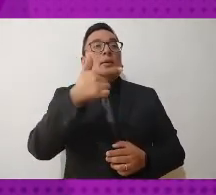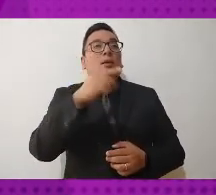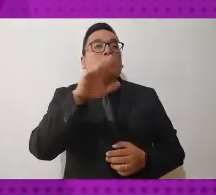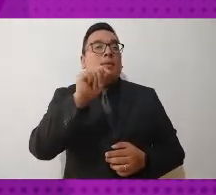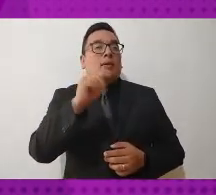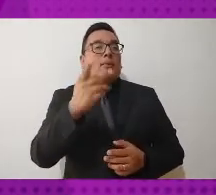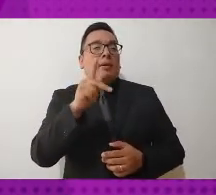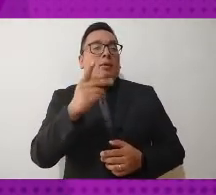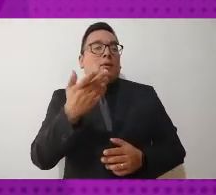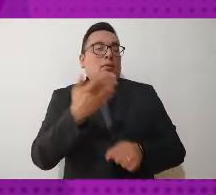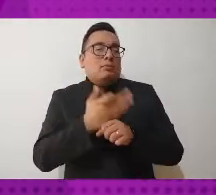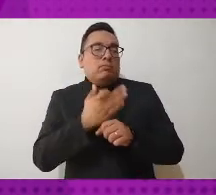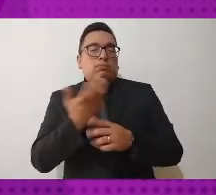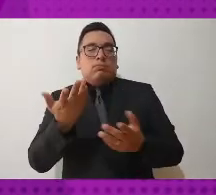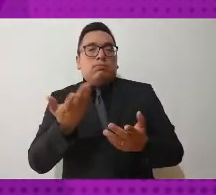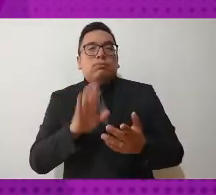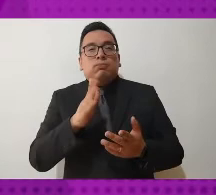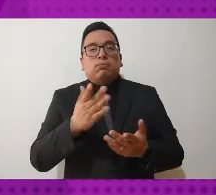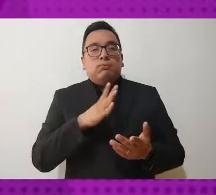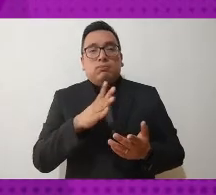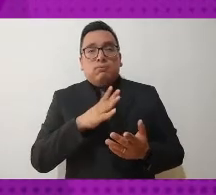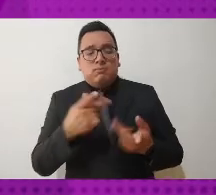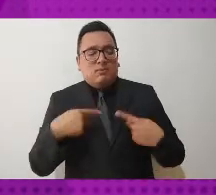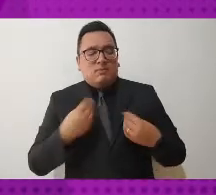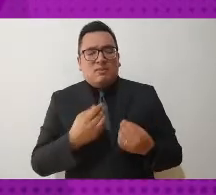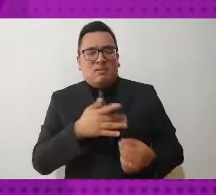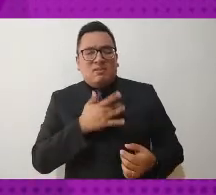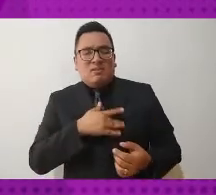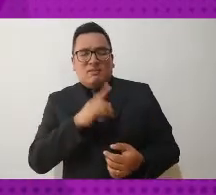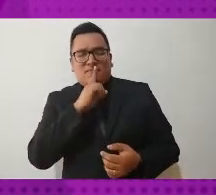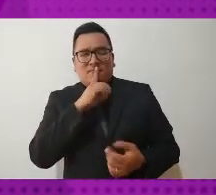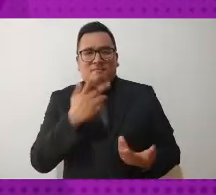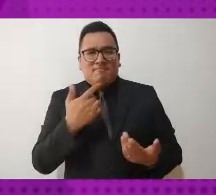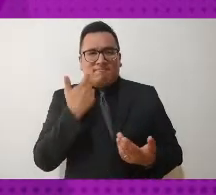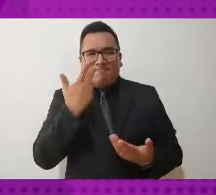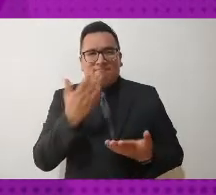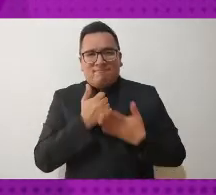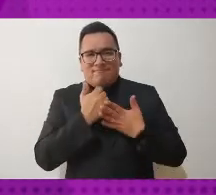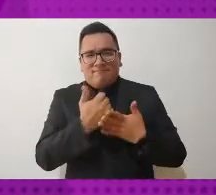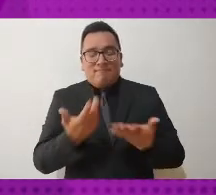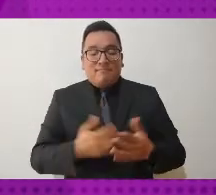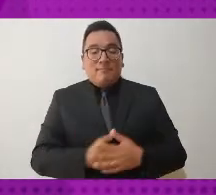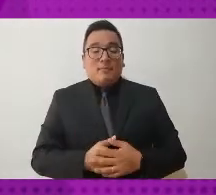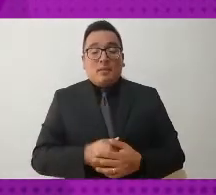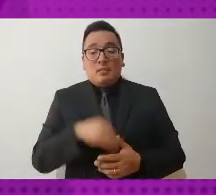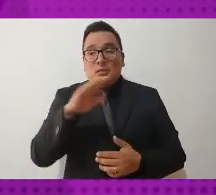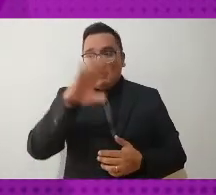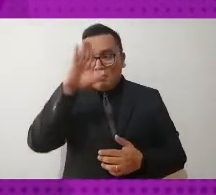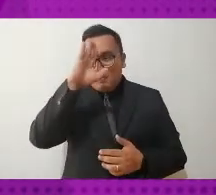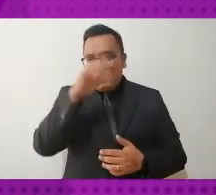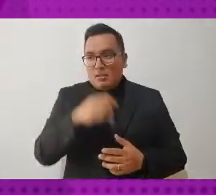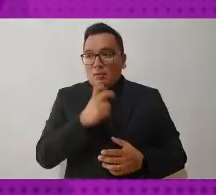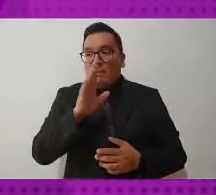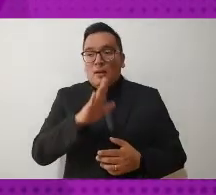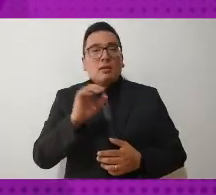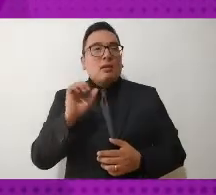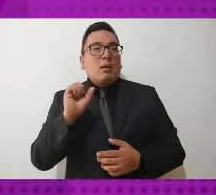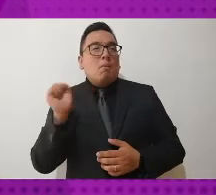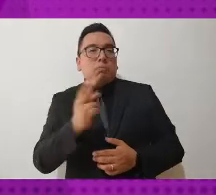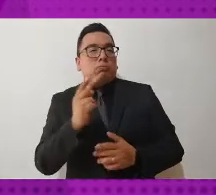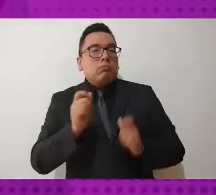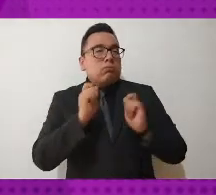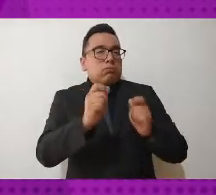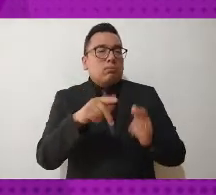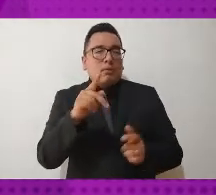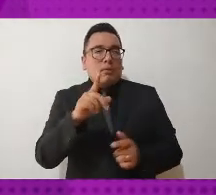sin embargo Pues en este momento se ven renuentes muchos a trabajar todavía con esta acción afirmativa consideran que es darnos privilegios y